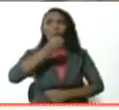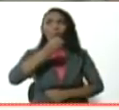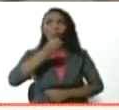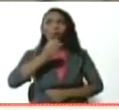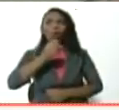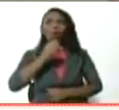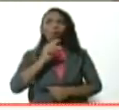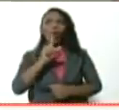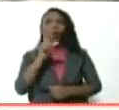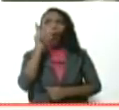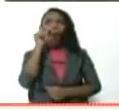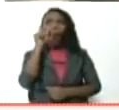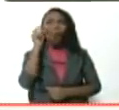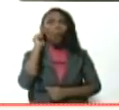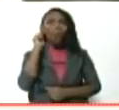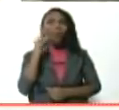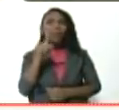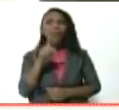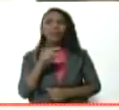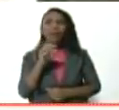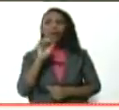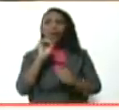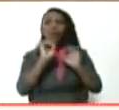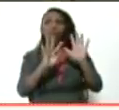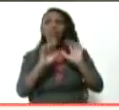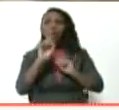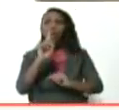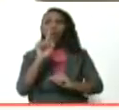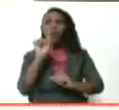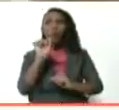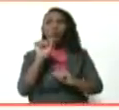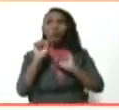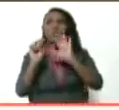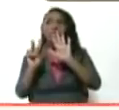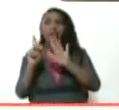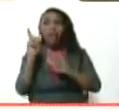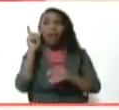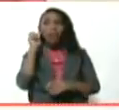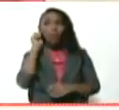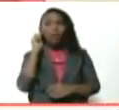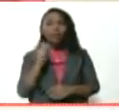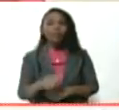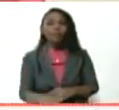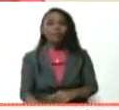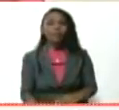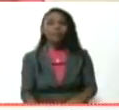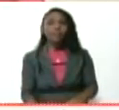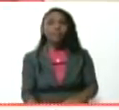con Noti Falcón y pegadísima 91.7 FM, Arianna Méndez.